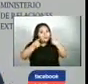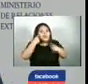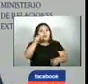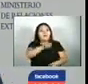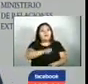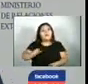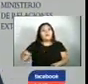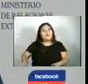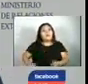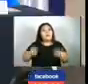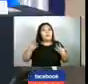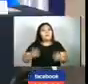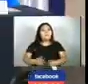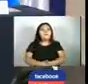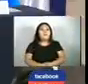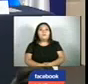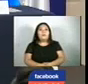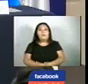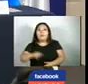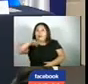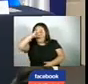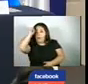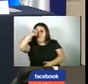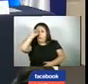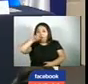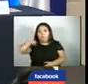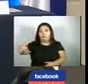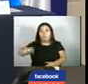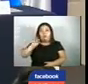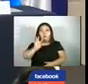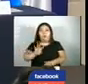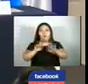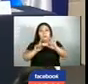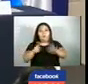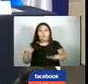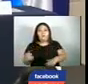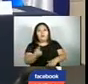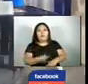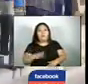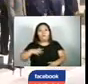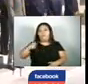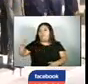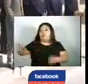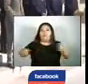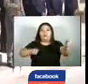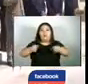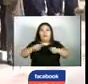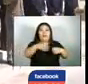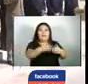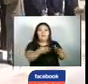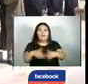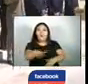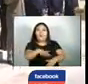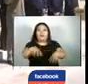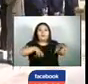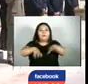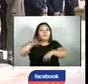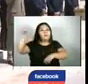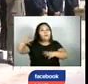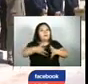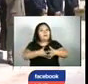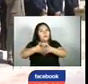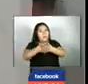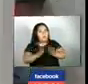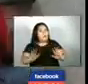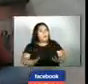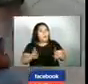las próximas semanas. En esta misión, los 46 oficiales serán desplegados en 17 consulados del país norteamericano y